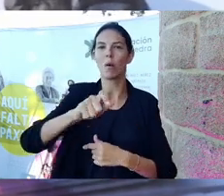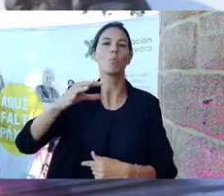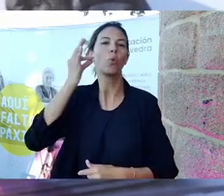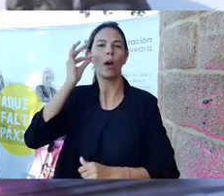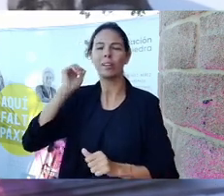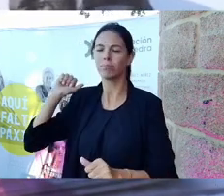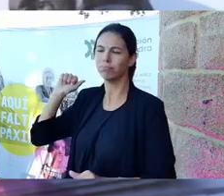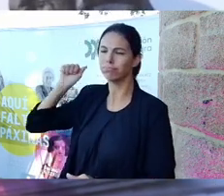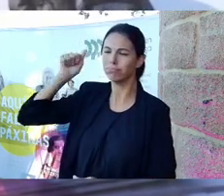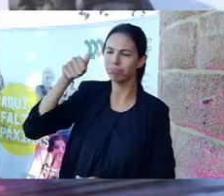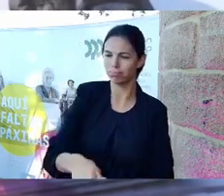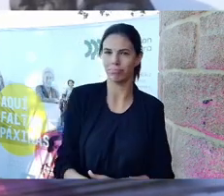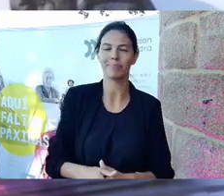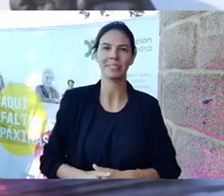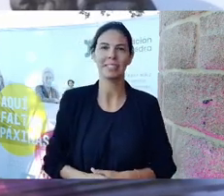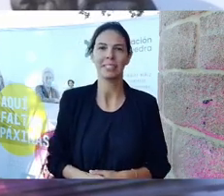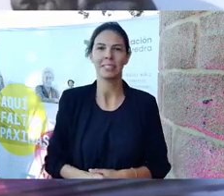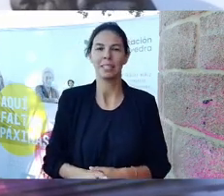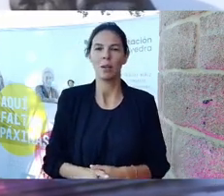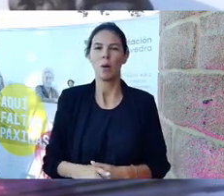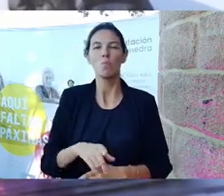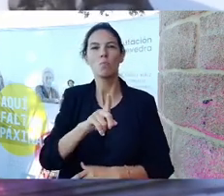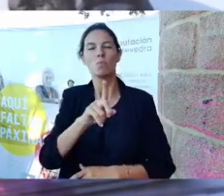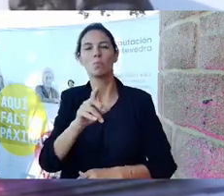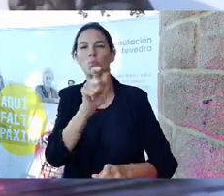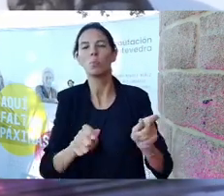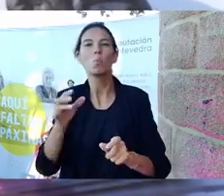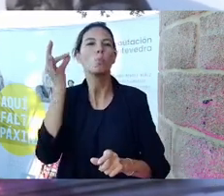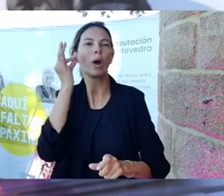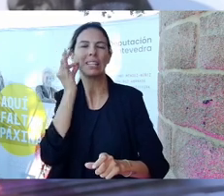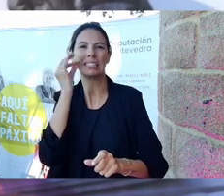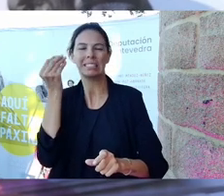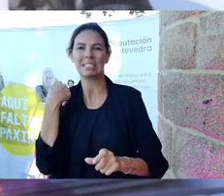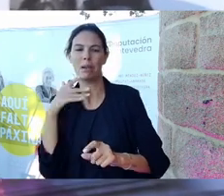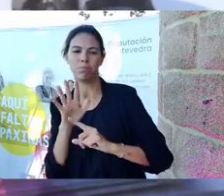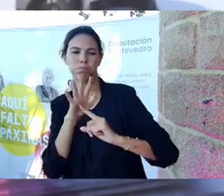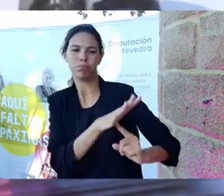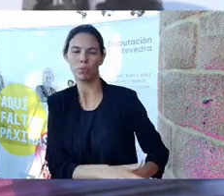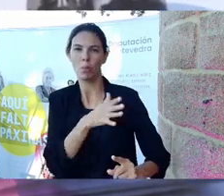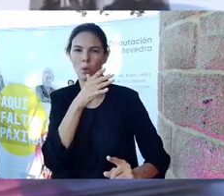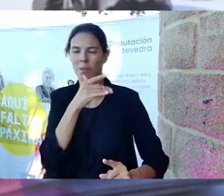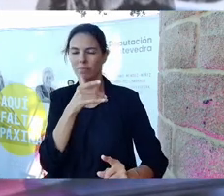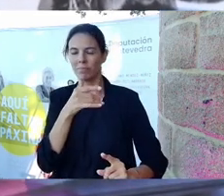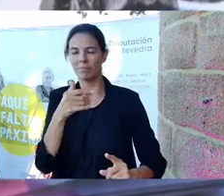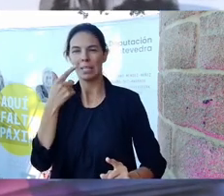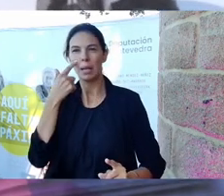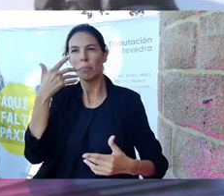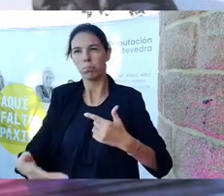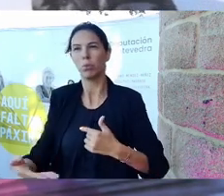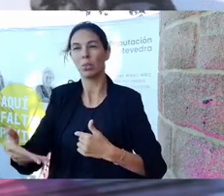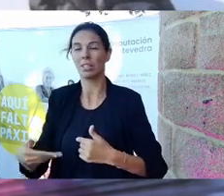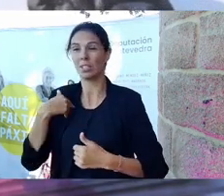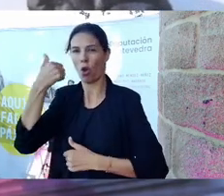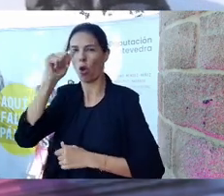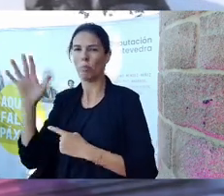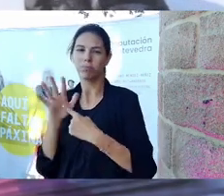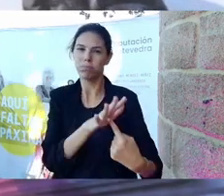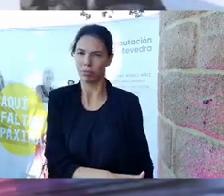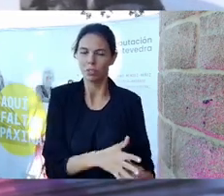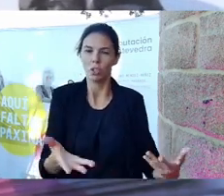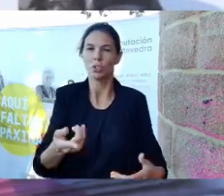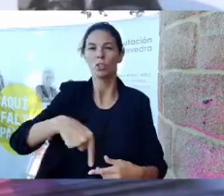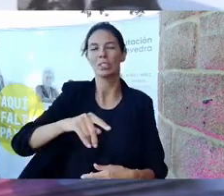recoñecemento das mulleres ao longo da historia, non? Silenciadas, da historia contada por homes e que nos queremos